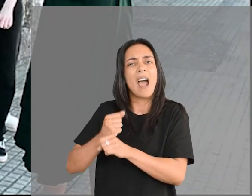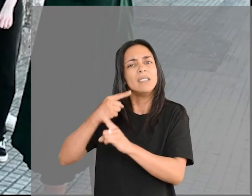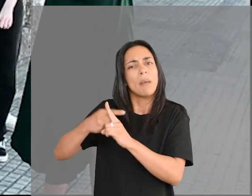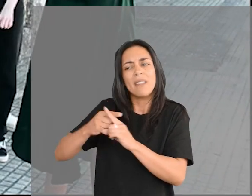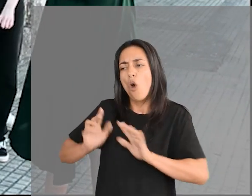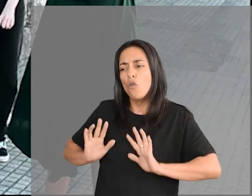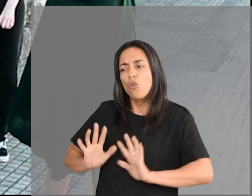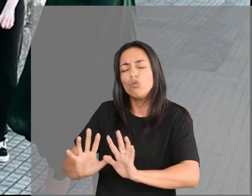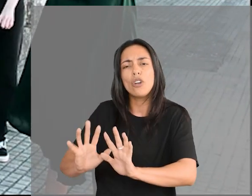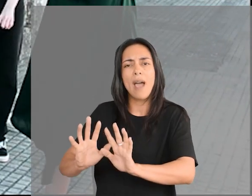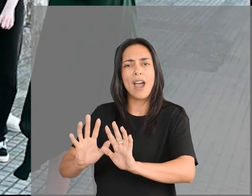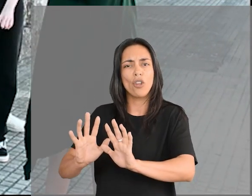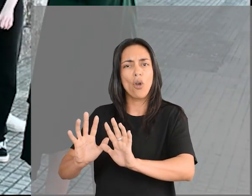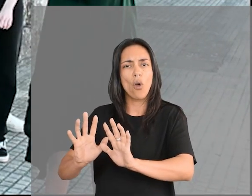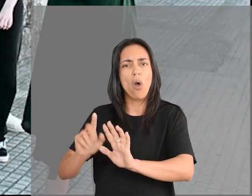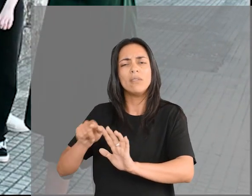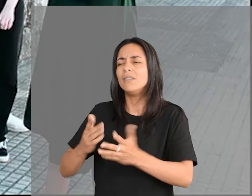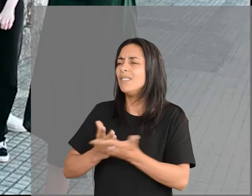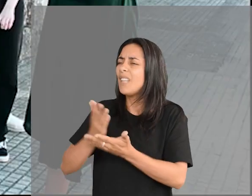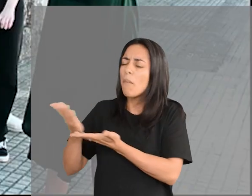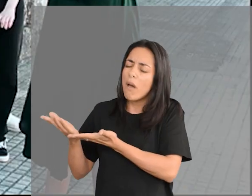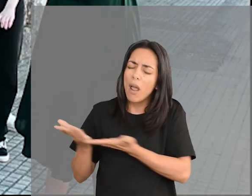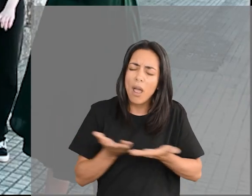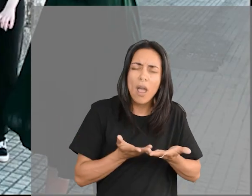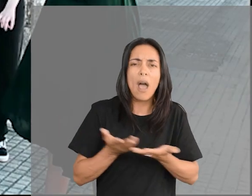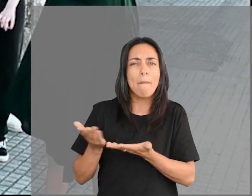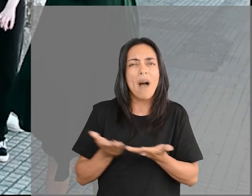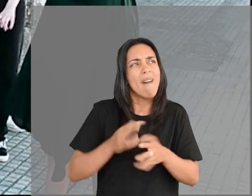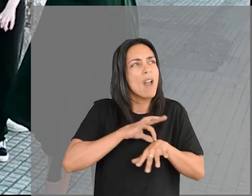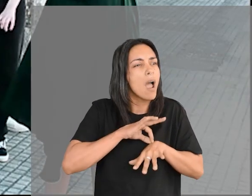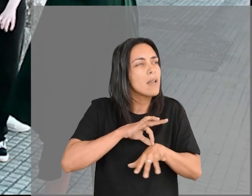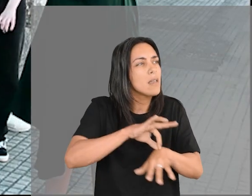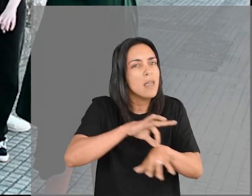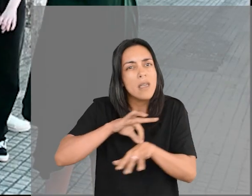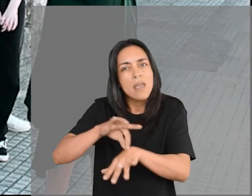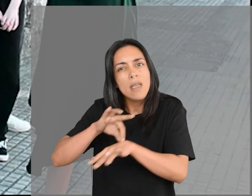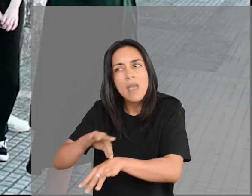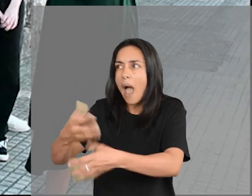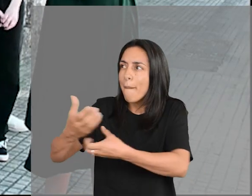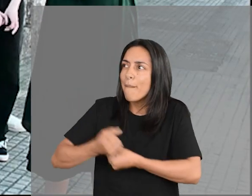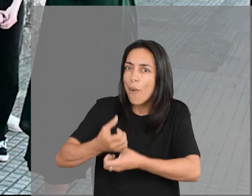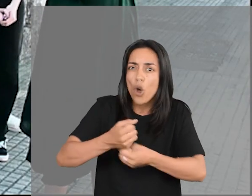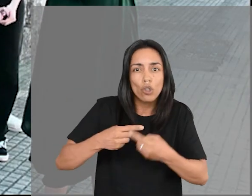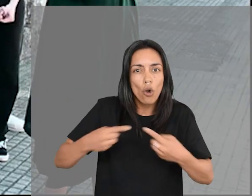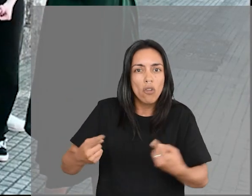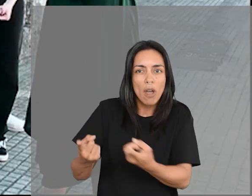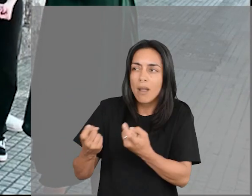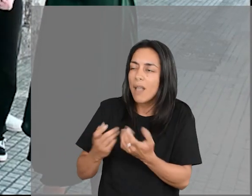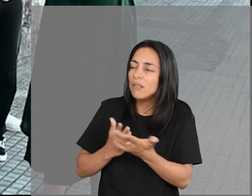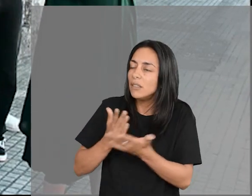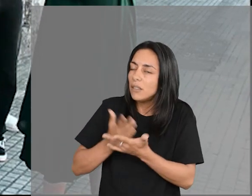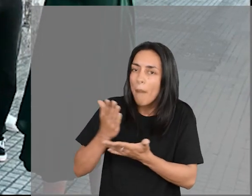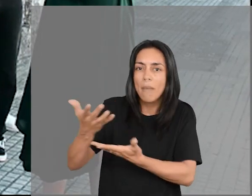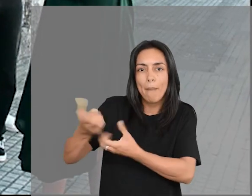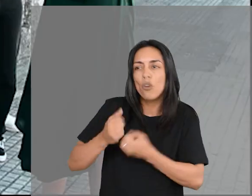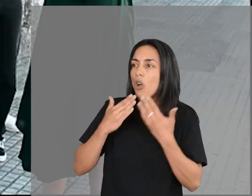que siempre nos han recibido con toda su amabilidad y nos han guiado y nos han dado los aportes que hemos necesitado para nuestro trabajo. Muchas